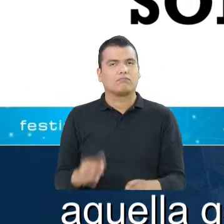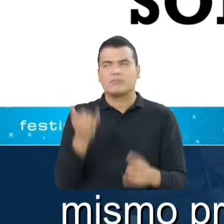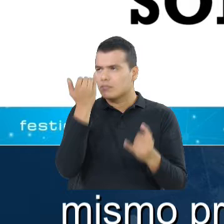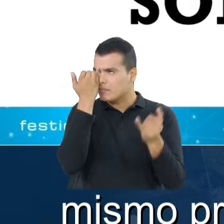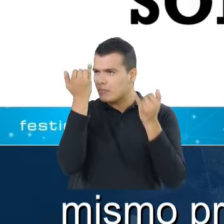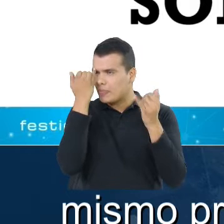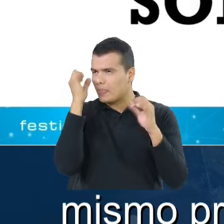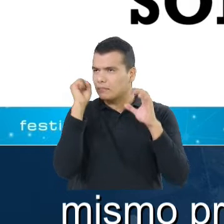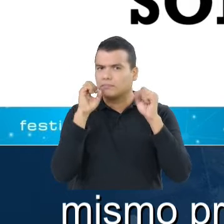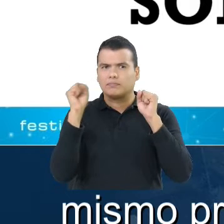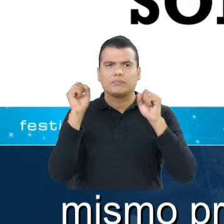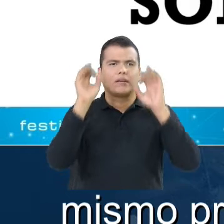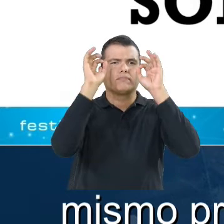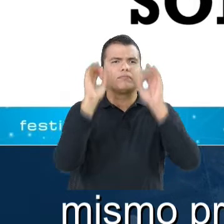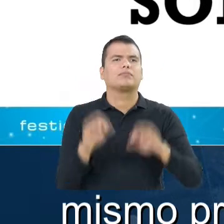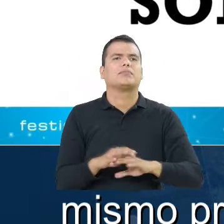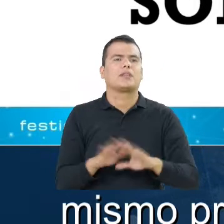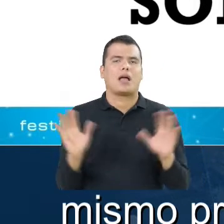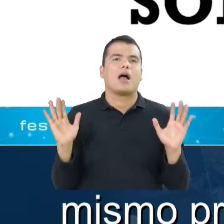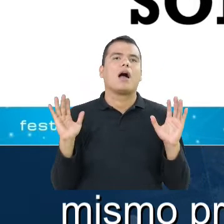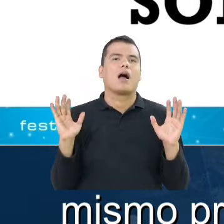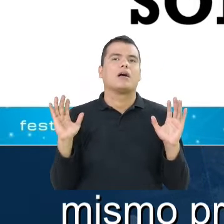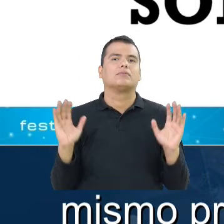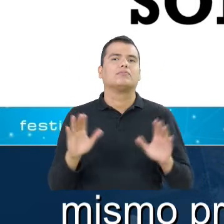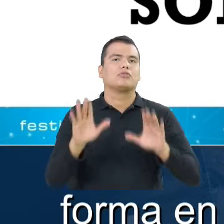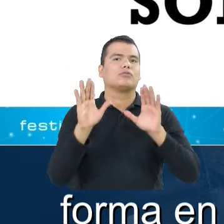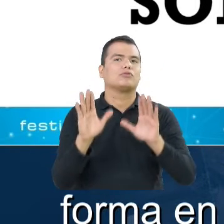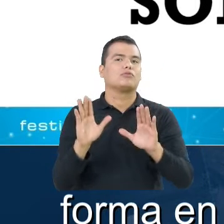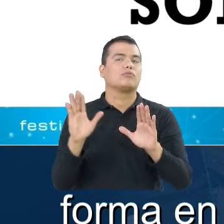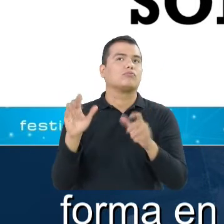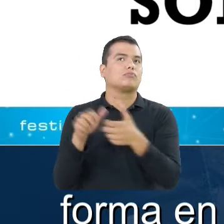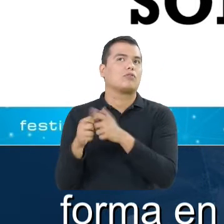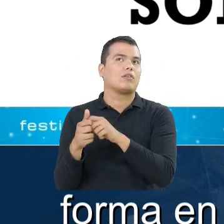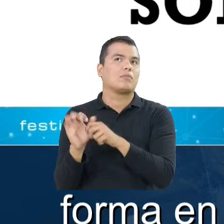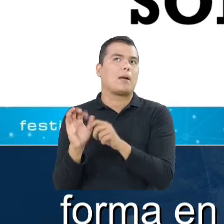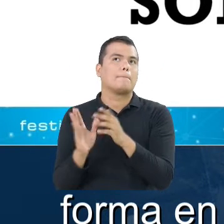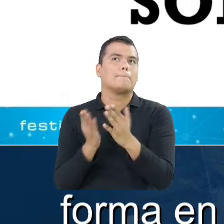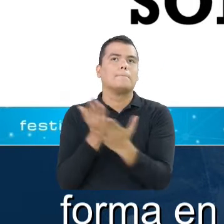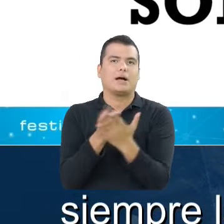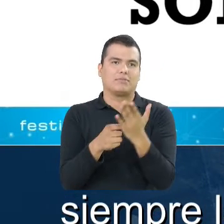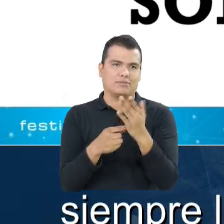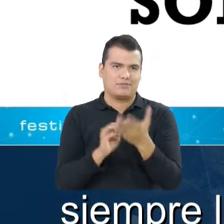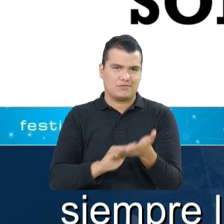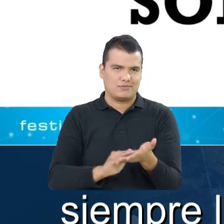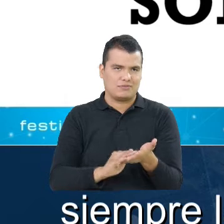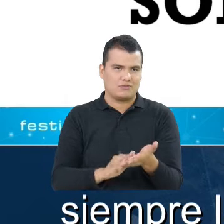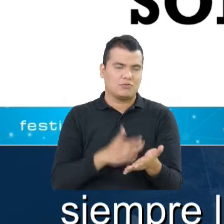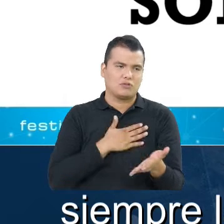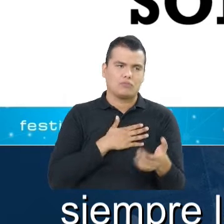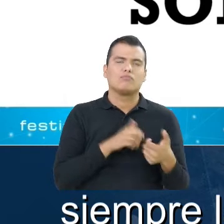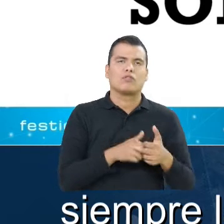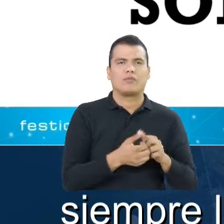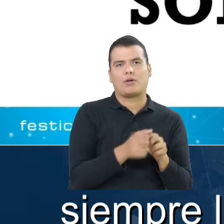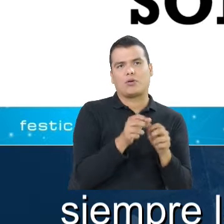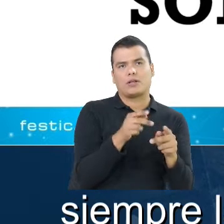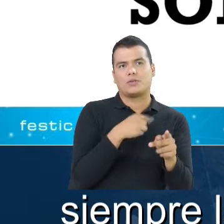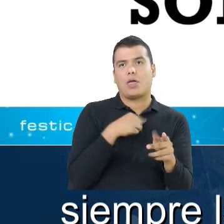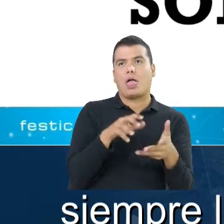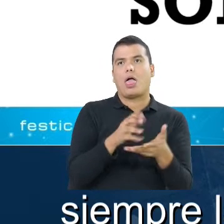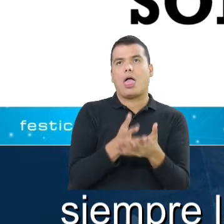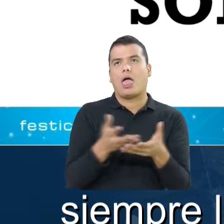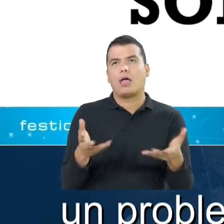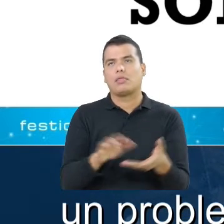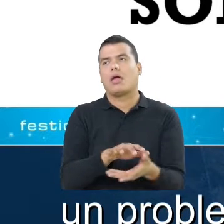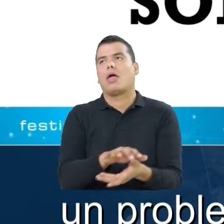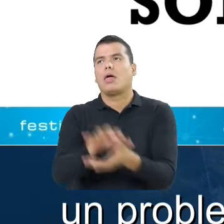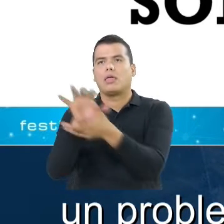ideas. Siempre la base de estas ideas puede ser un problema o una solución. Problema mío, tenía que transportar muchas cosas para